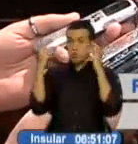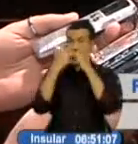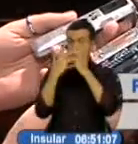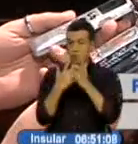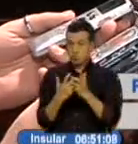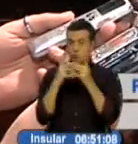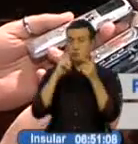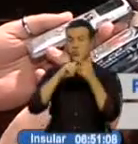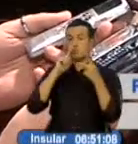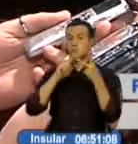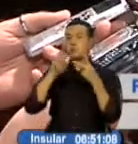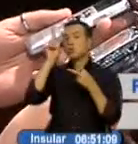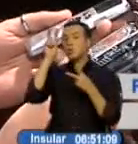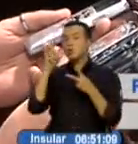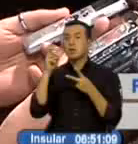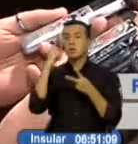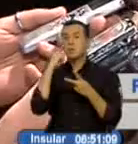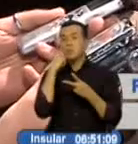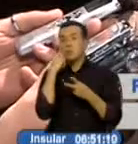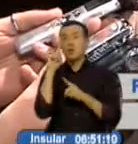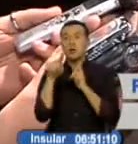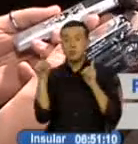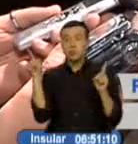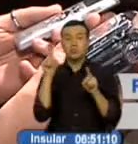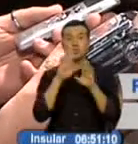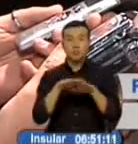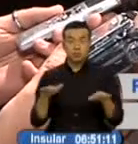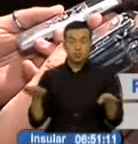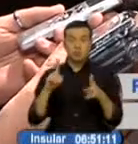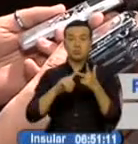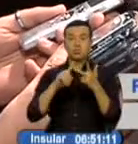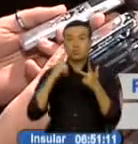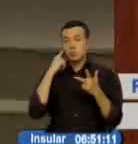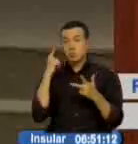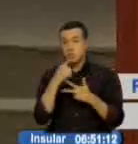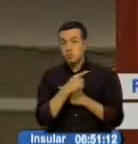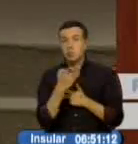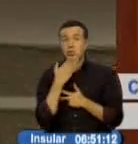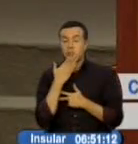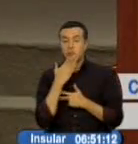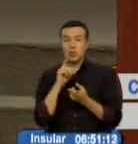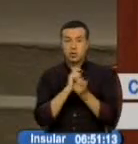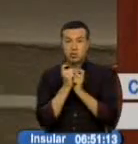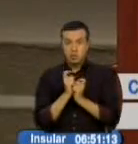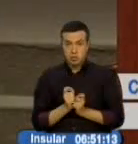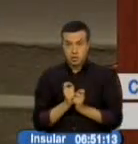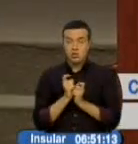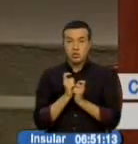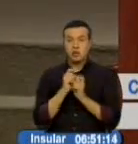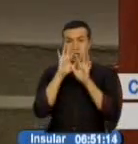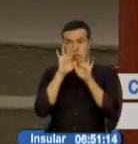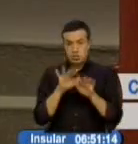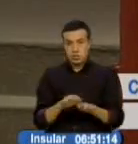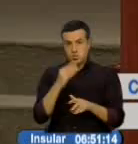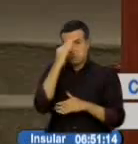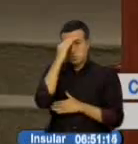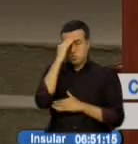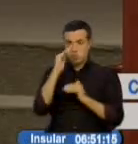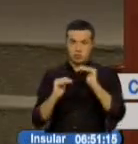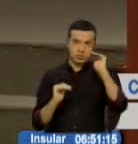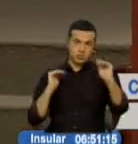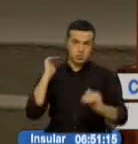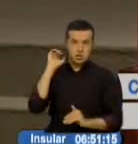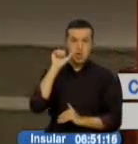sobre aspectos que están vinculados con el rezago estudiantil, con el rezago pedagógico. Los cambios, a decir del secretario de Educación